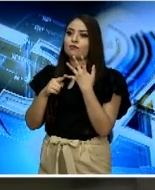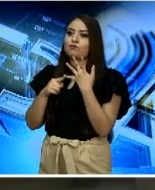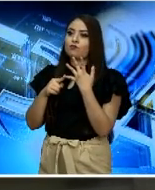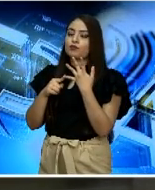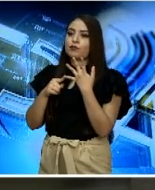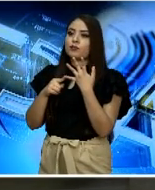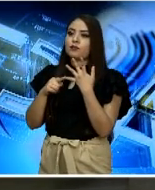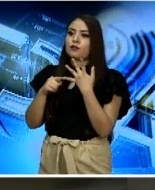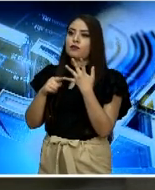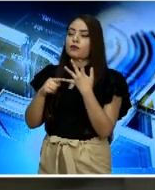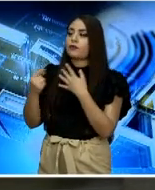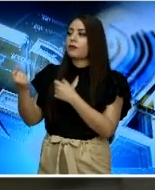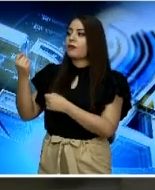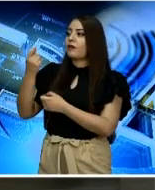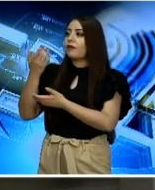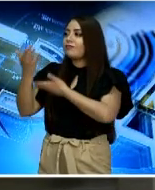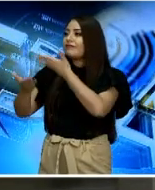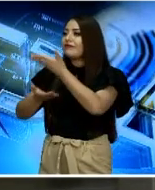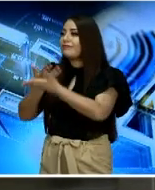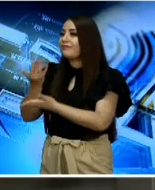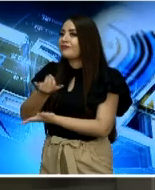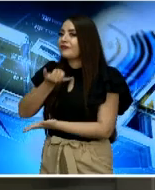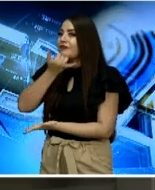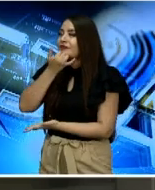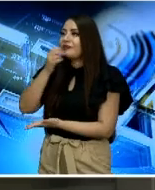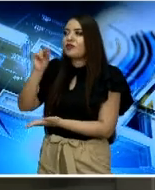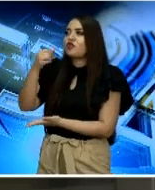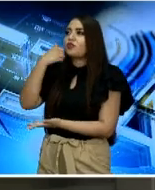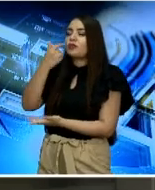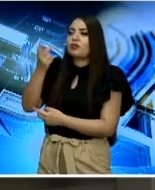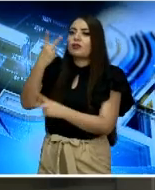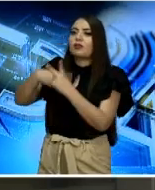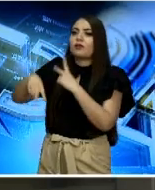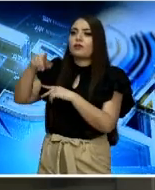disculpas, pero aún así no quiso asistir a la ceremonia de graduación.